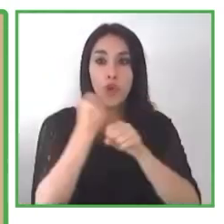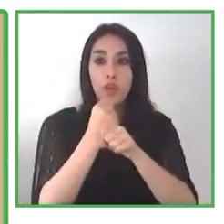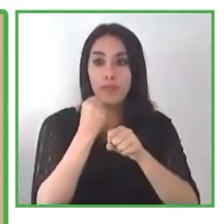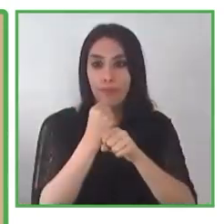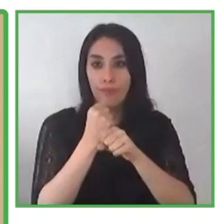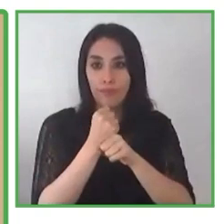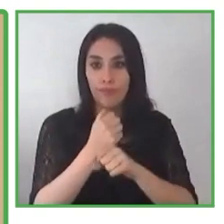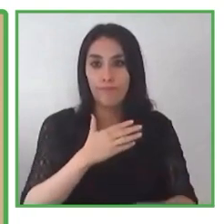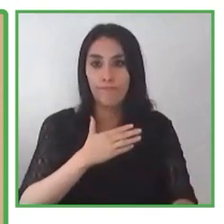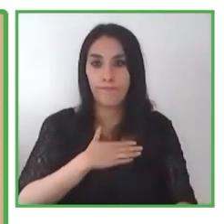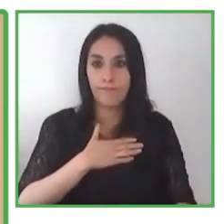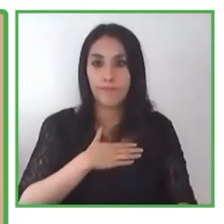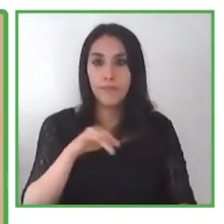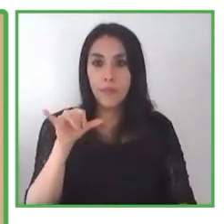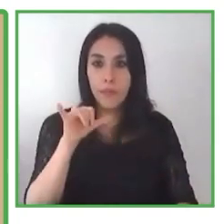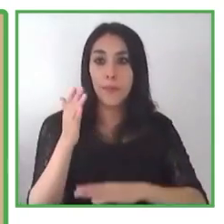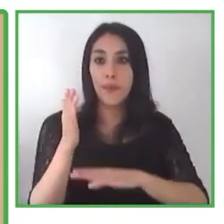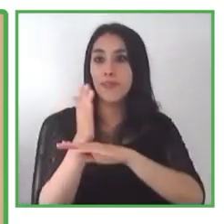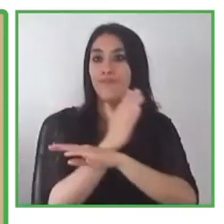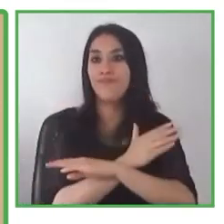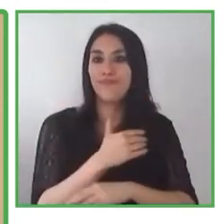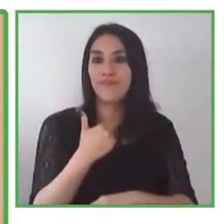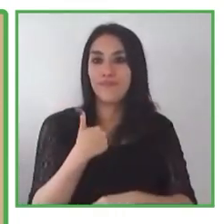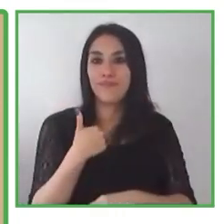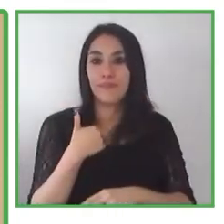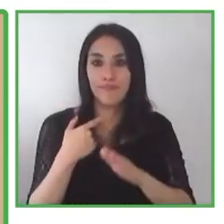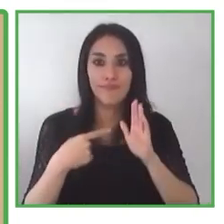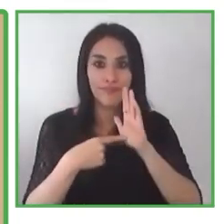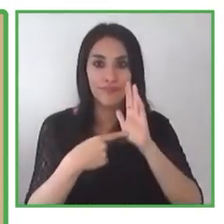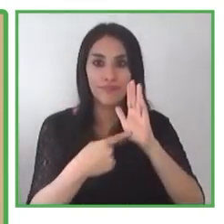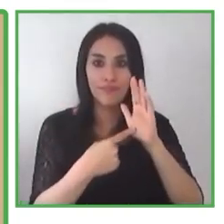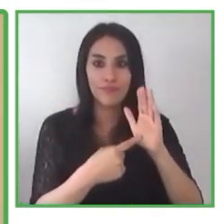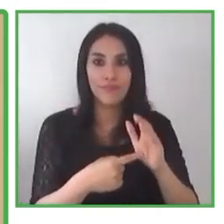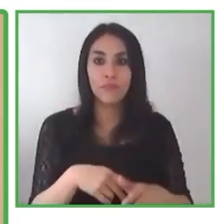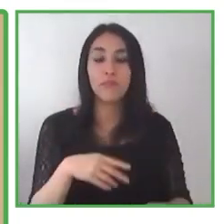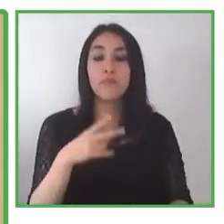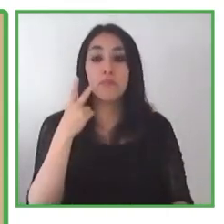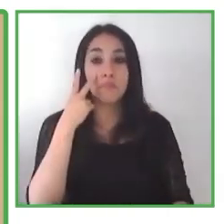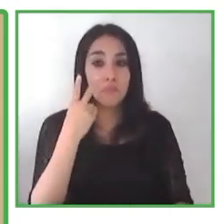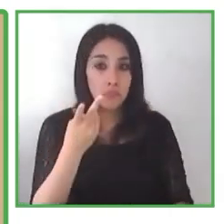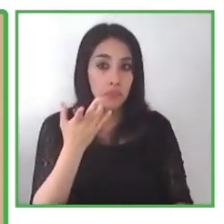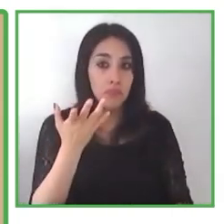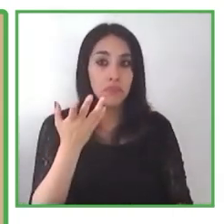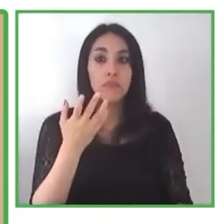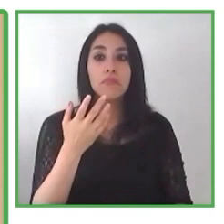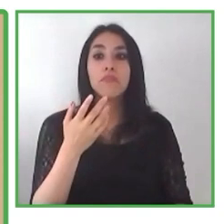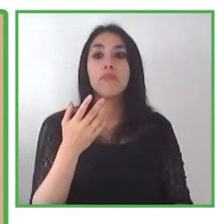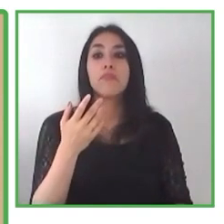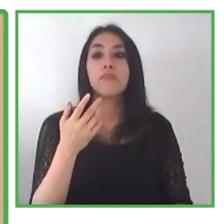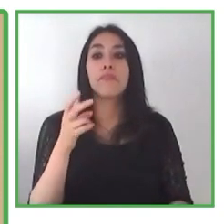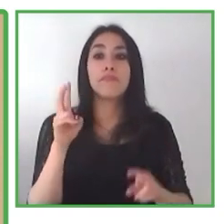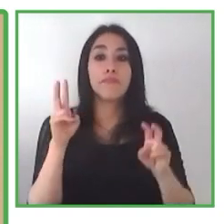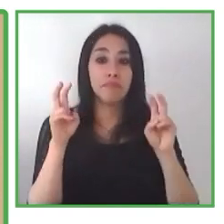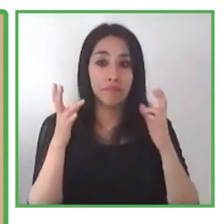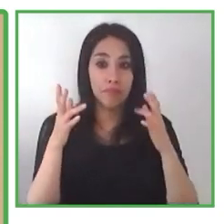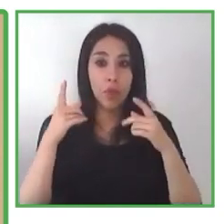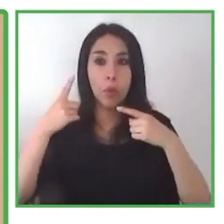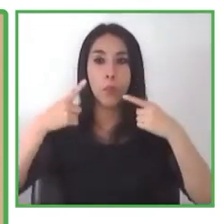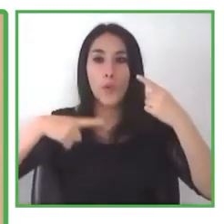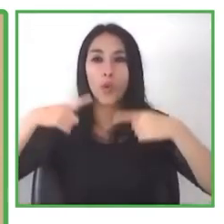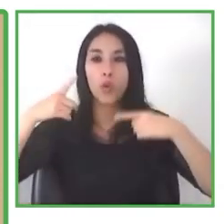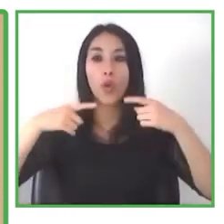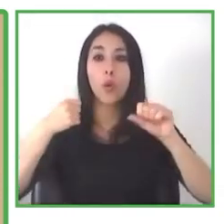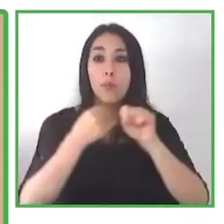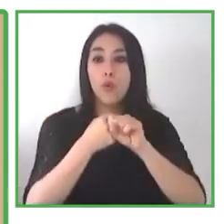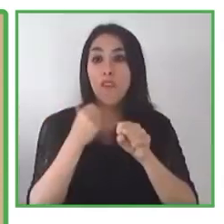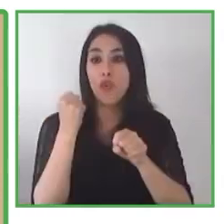charla principal en esta sesión plenaria sobre el empleo. Tal como se me ha solicitado, presentaré una visión general del